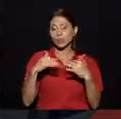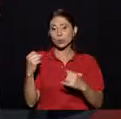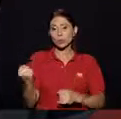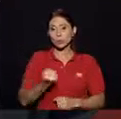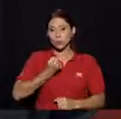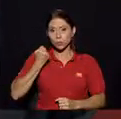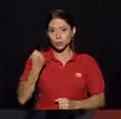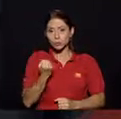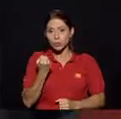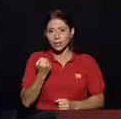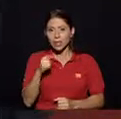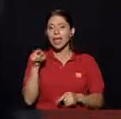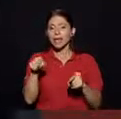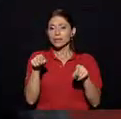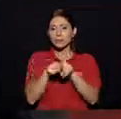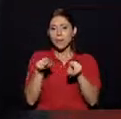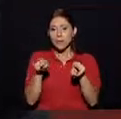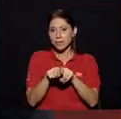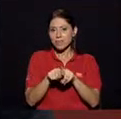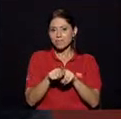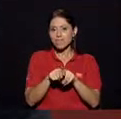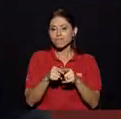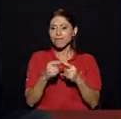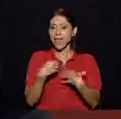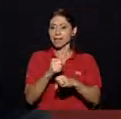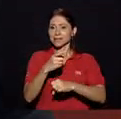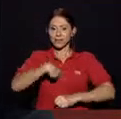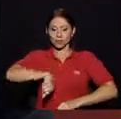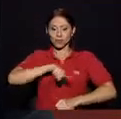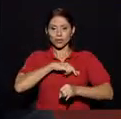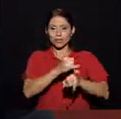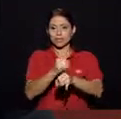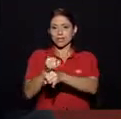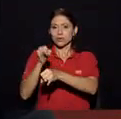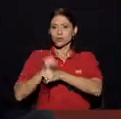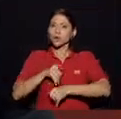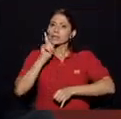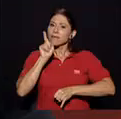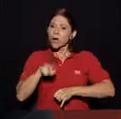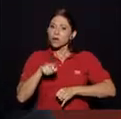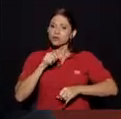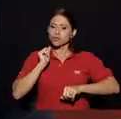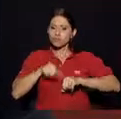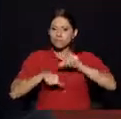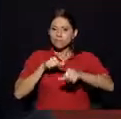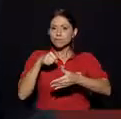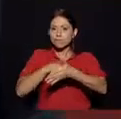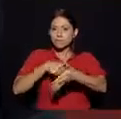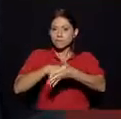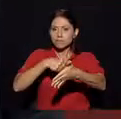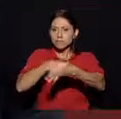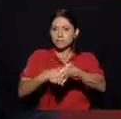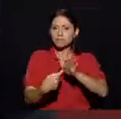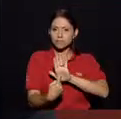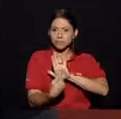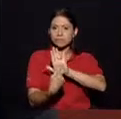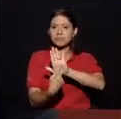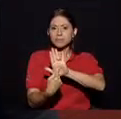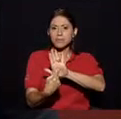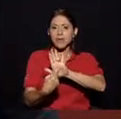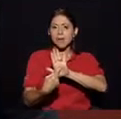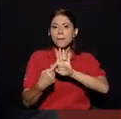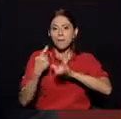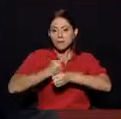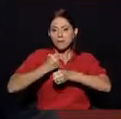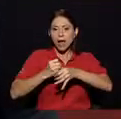debe invitar como instituciones a levantar nuestra voz, a luchar porque nosotros podamos trabajar